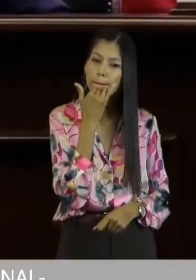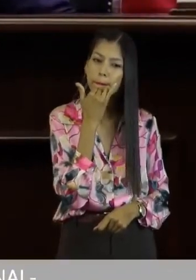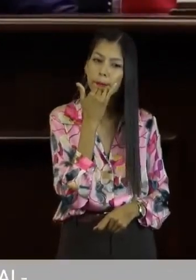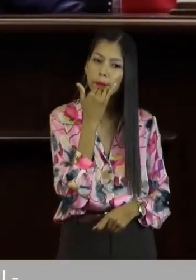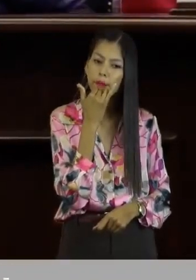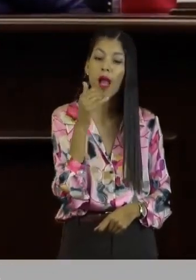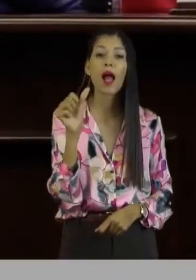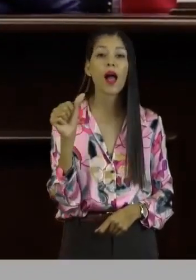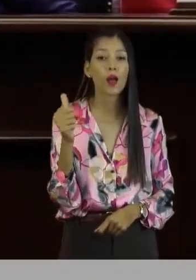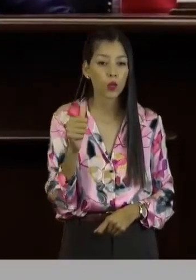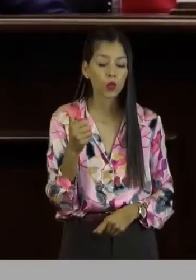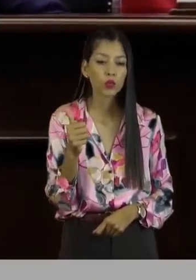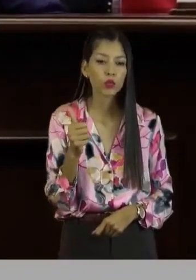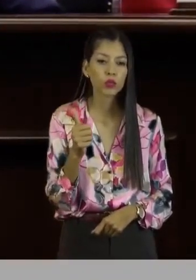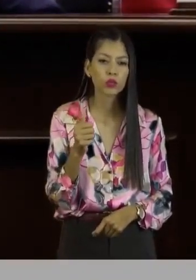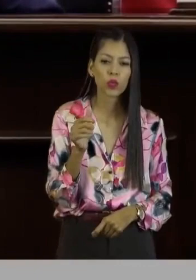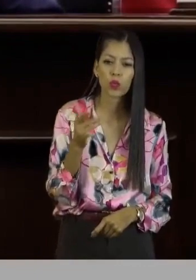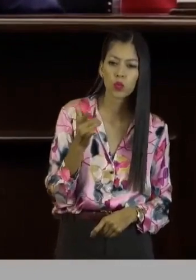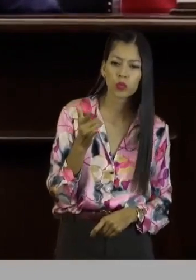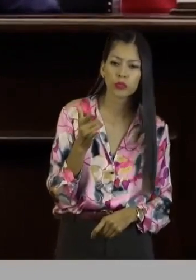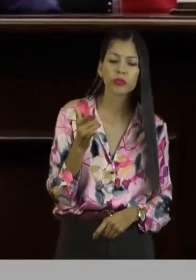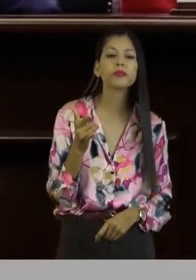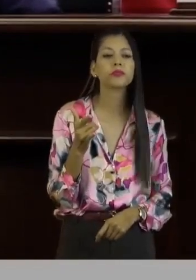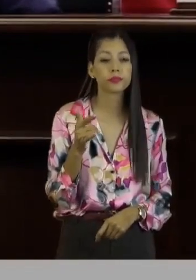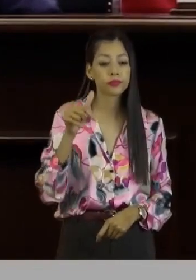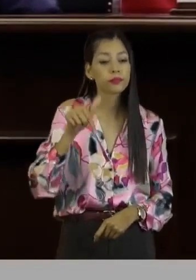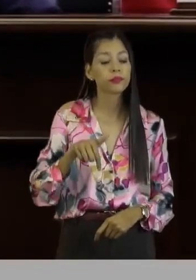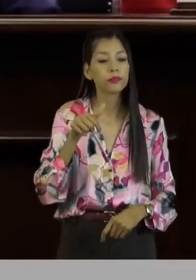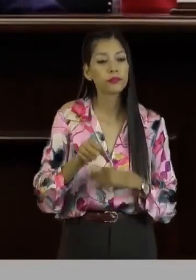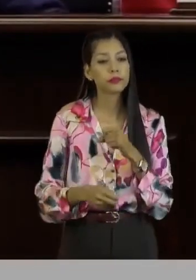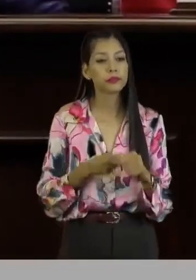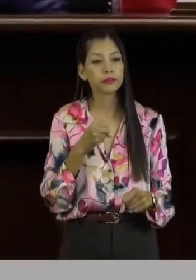en agosto o julio de este año,